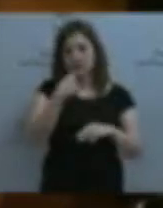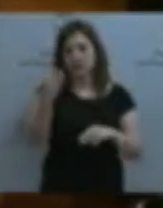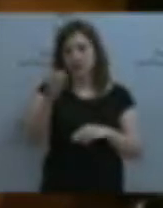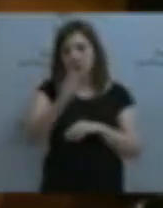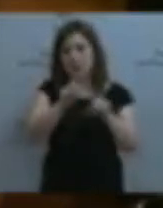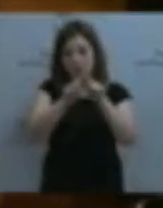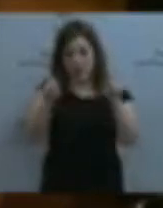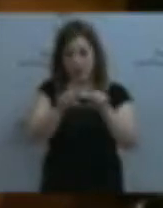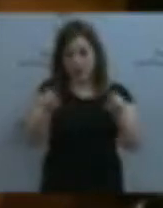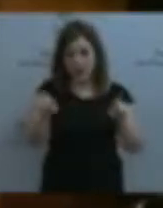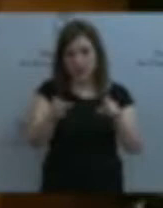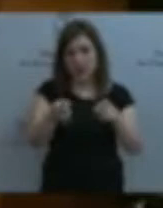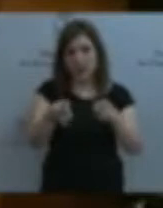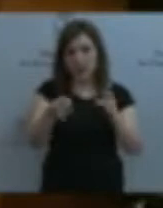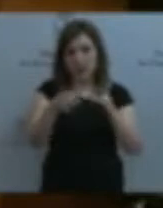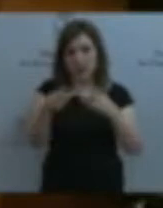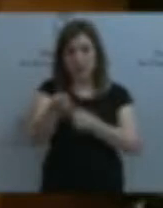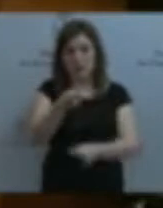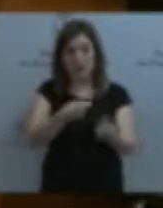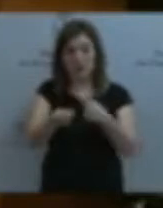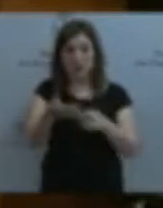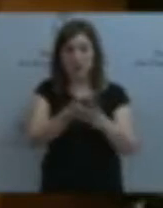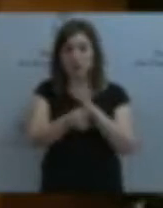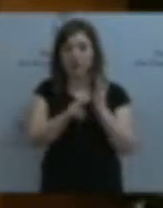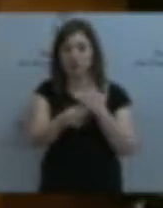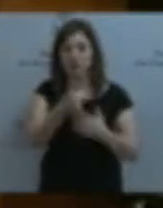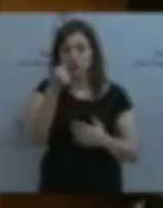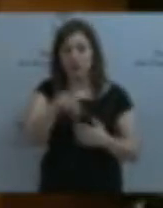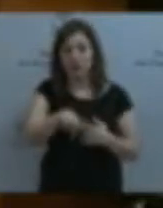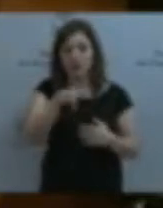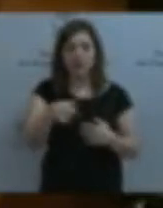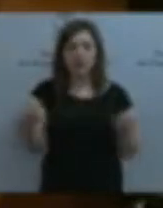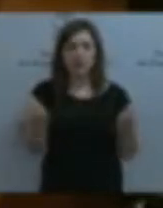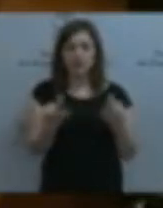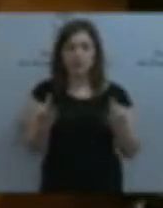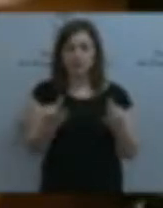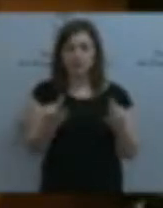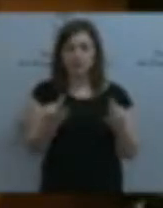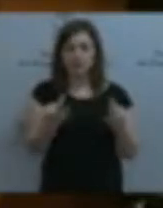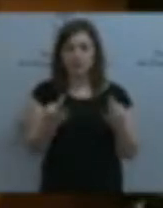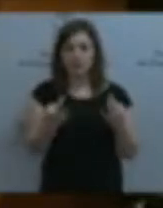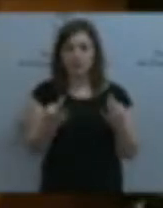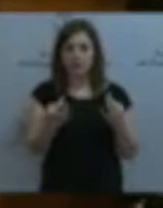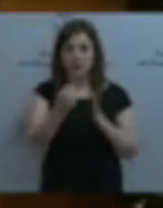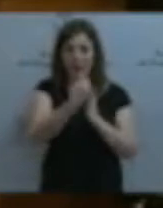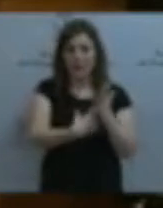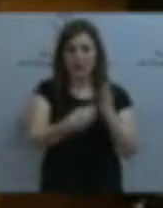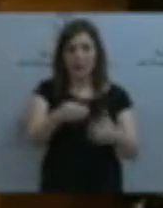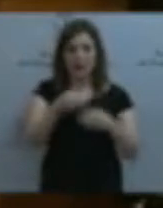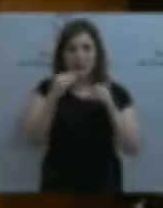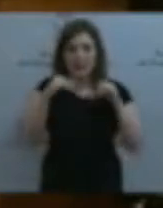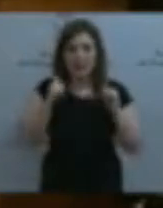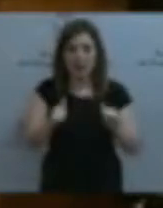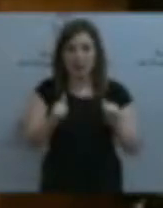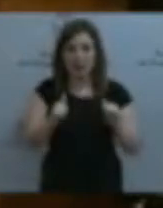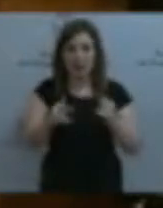empresas, que el libre mercado era más transparente. Y aquí lo que nos encontramos es que no les enseñan ni la lista de los bocadillos. El libre mercado